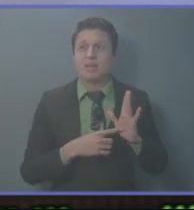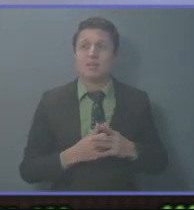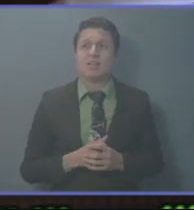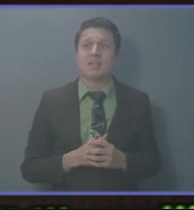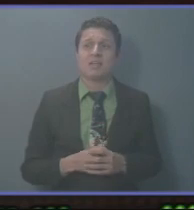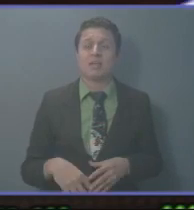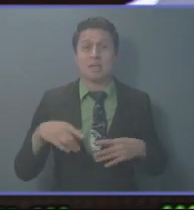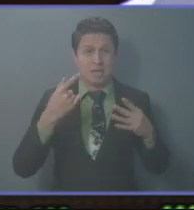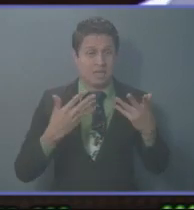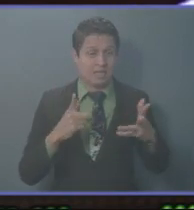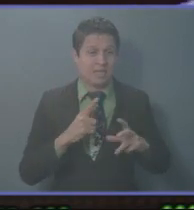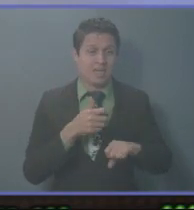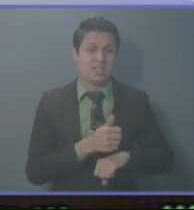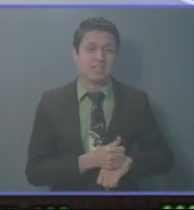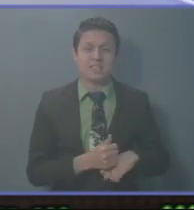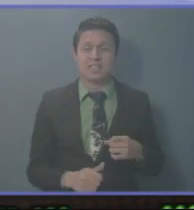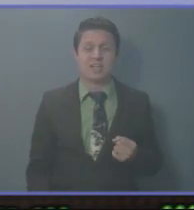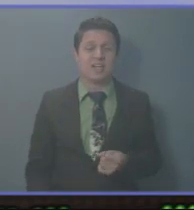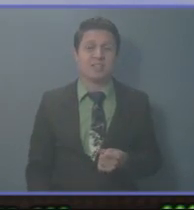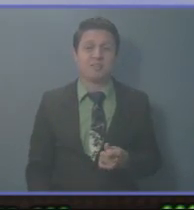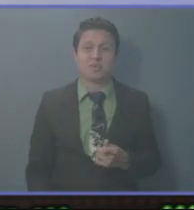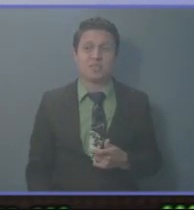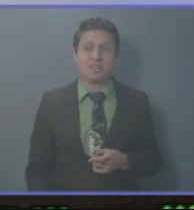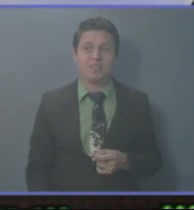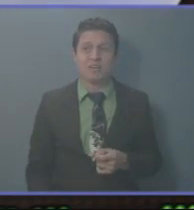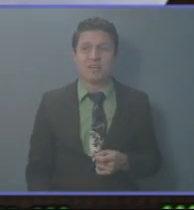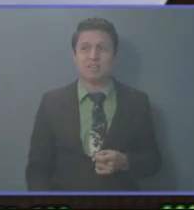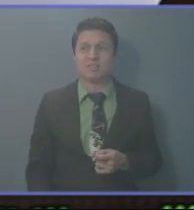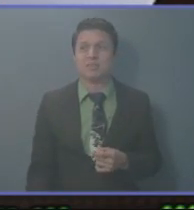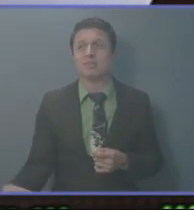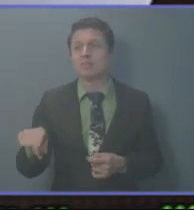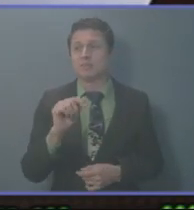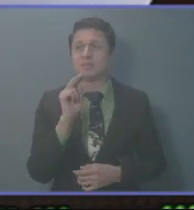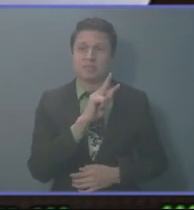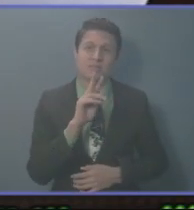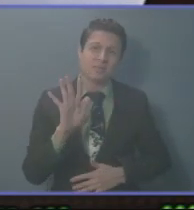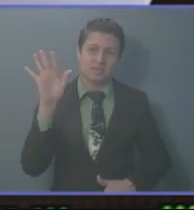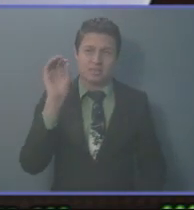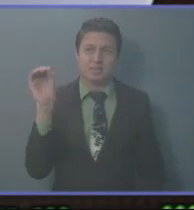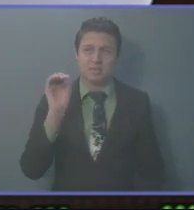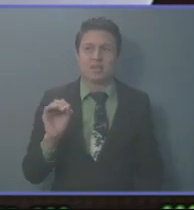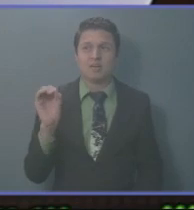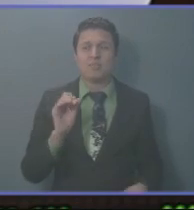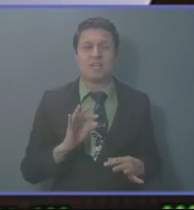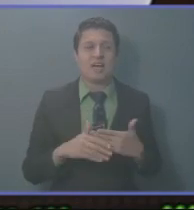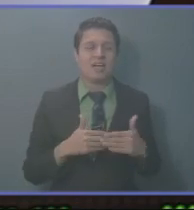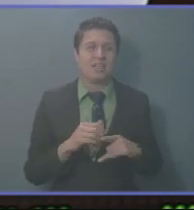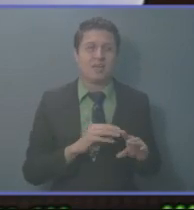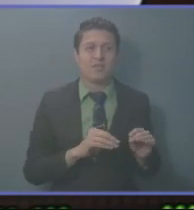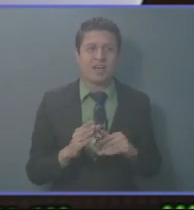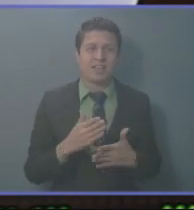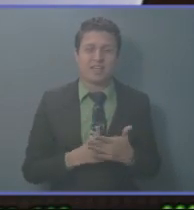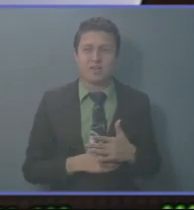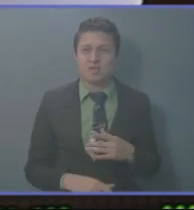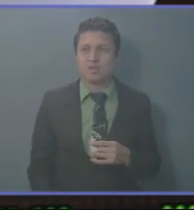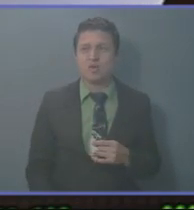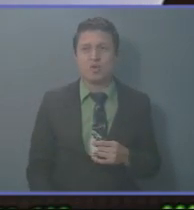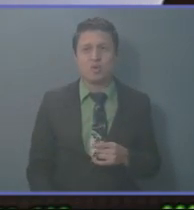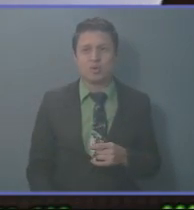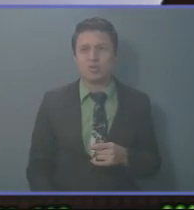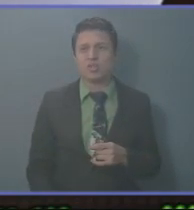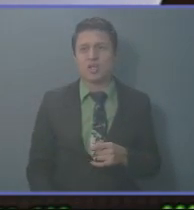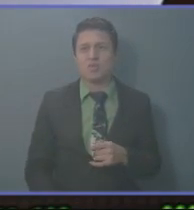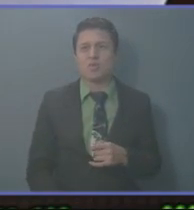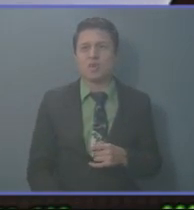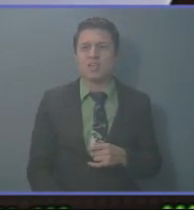bancos establece que no se pueden asumir riesgos más del 25% del fondo patrimonial,